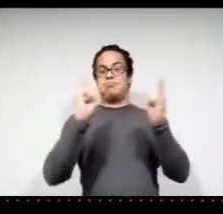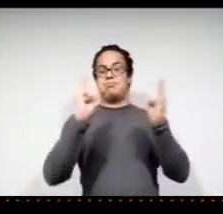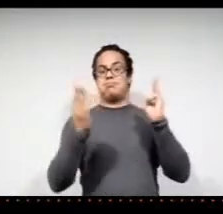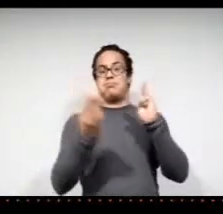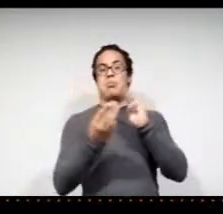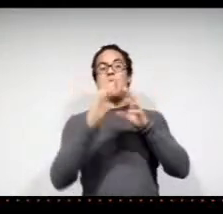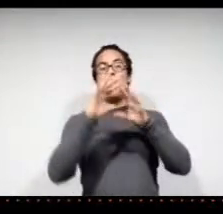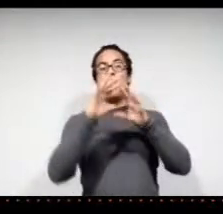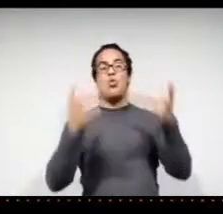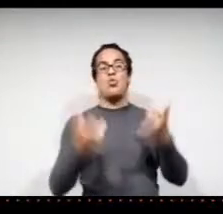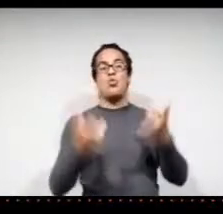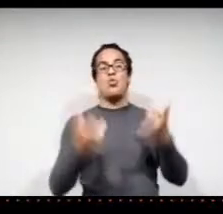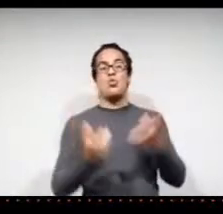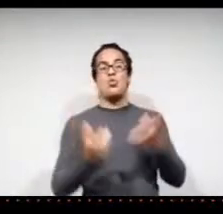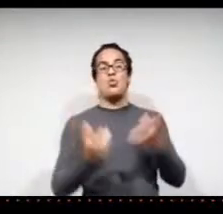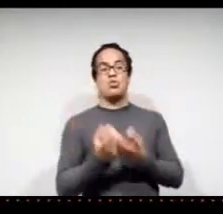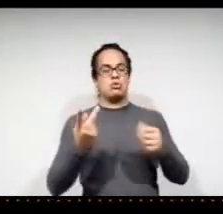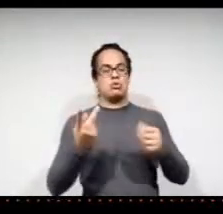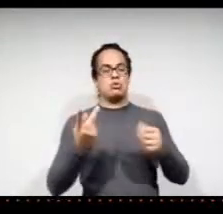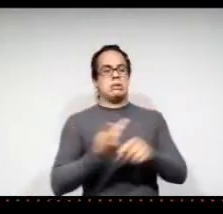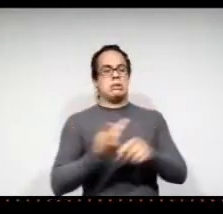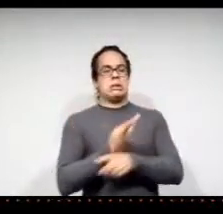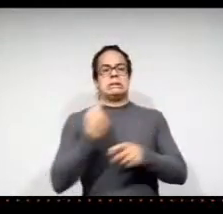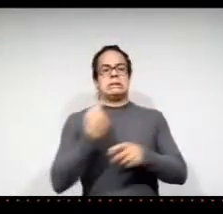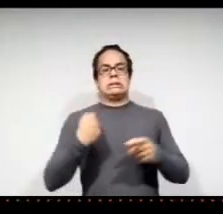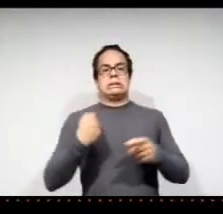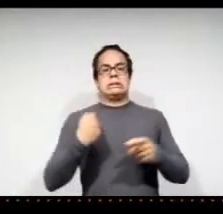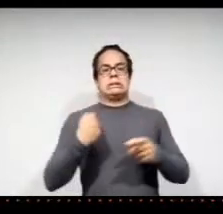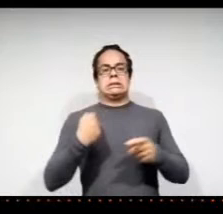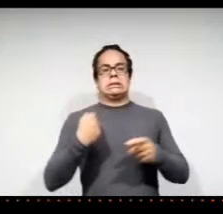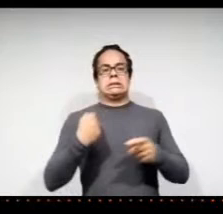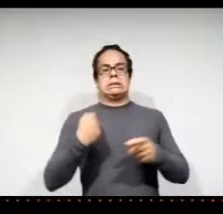Pero el impacto en términos de depresión,